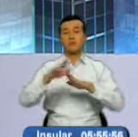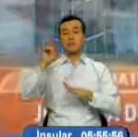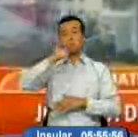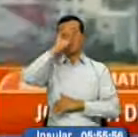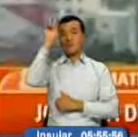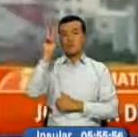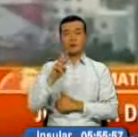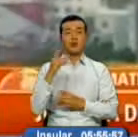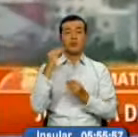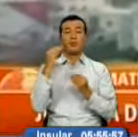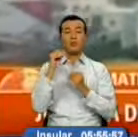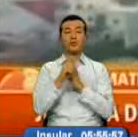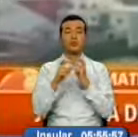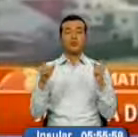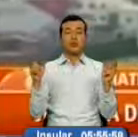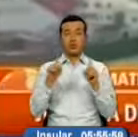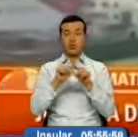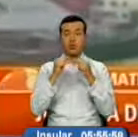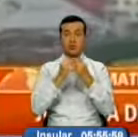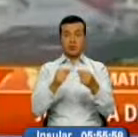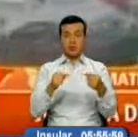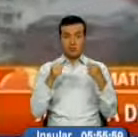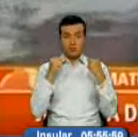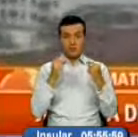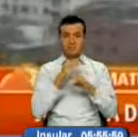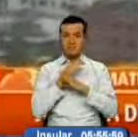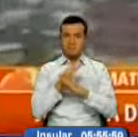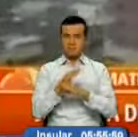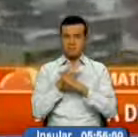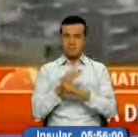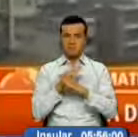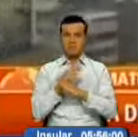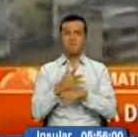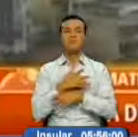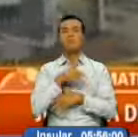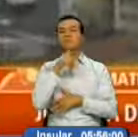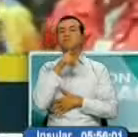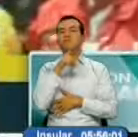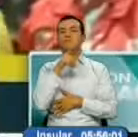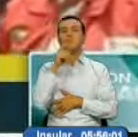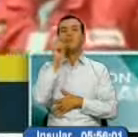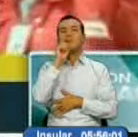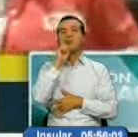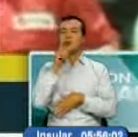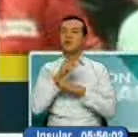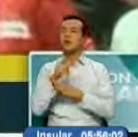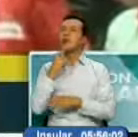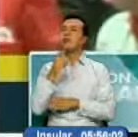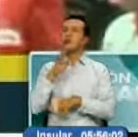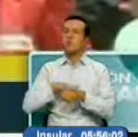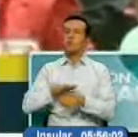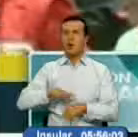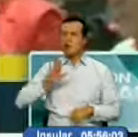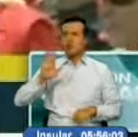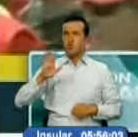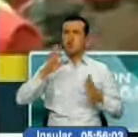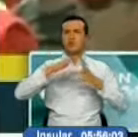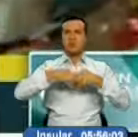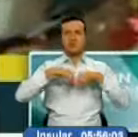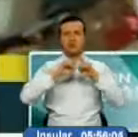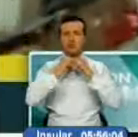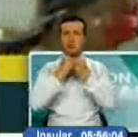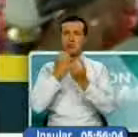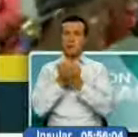Venezuela. Miles de partidarios de la oposición marcharon en rechazo al régimen de Nicolás Maduro, a quien lo acusan de ser el causante de la crisis social